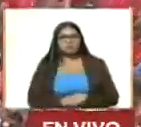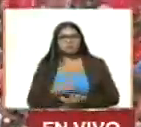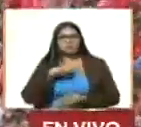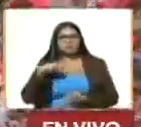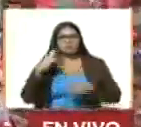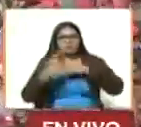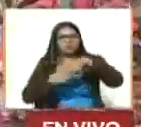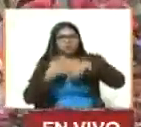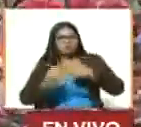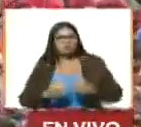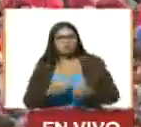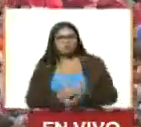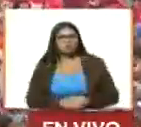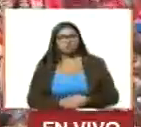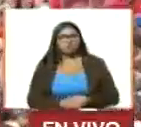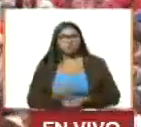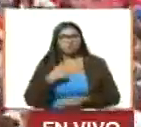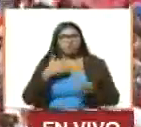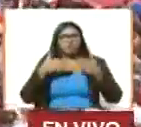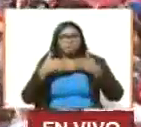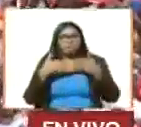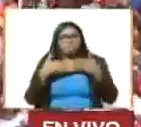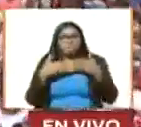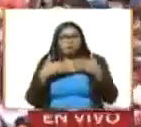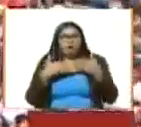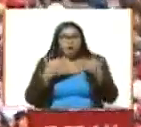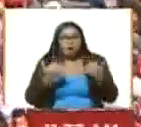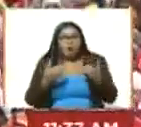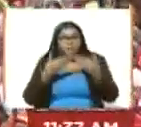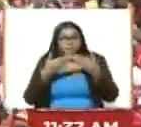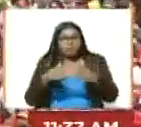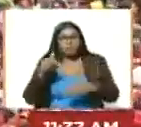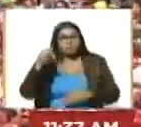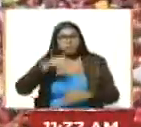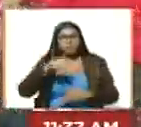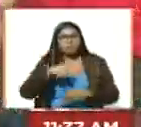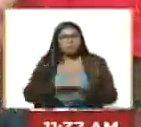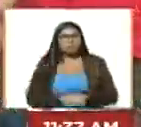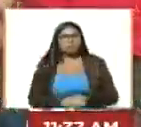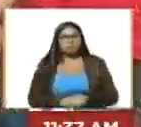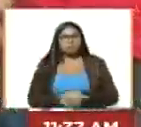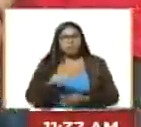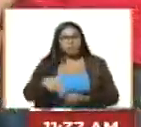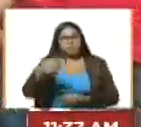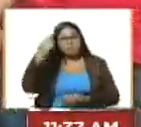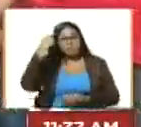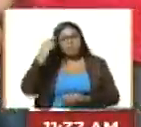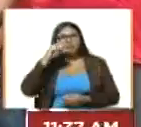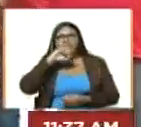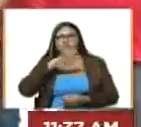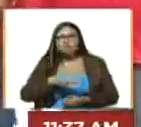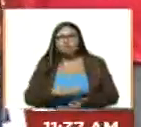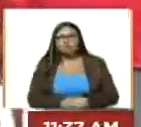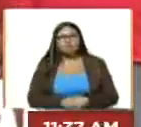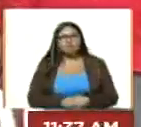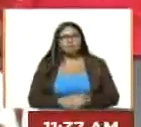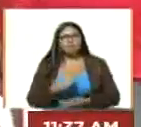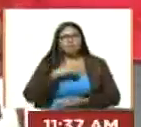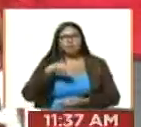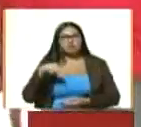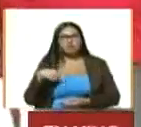revolución. Por eso yo me permito hoy un día histórico para nosotros, mi